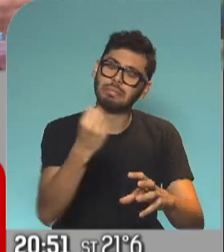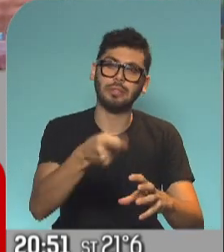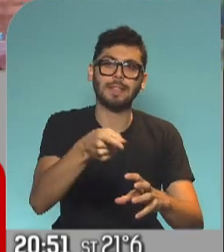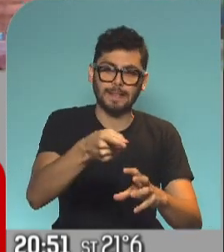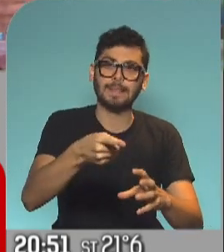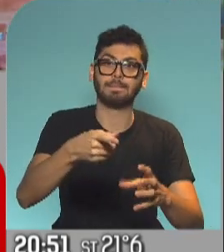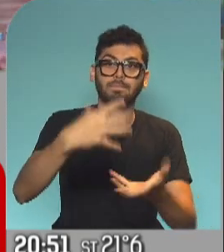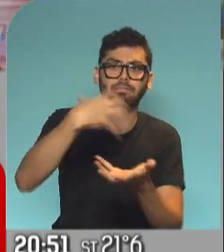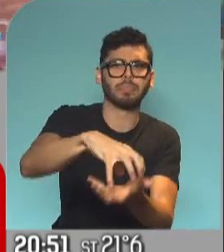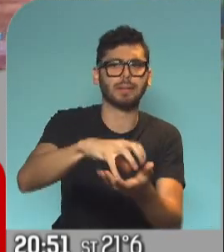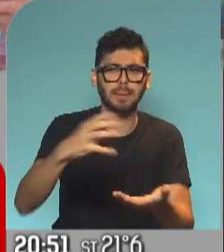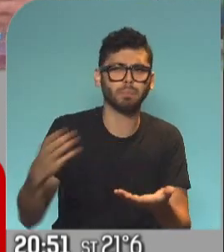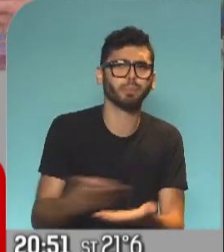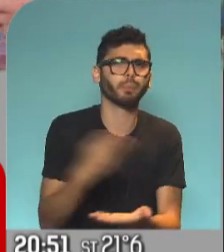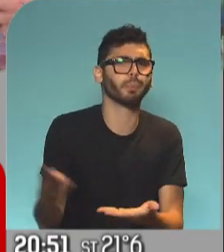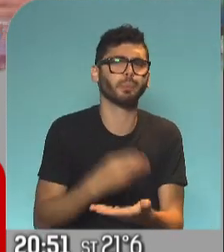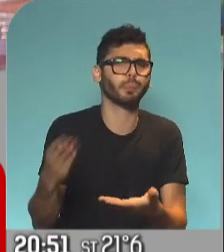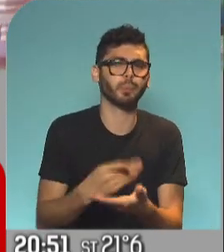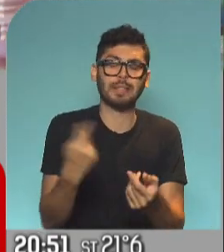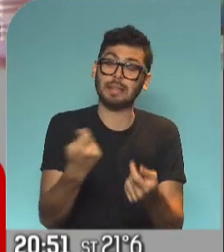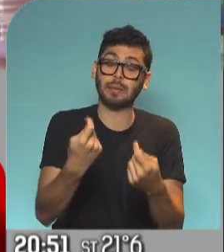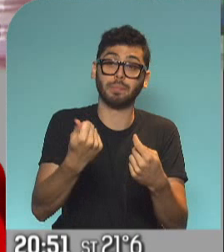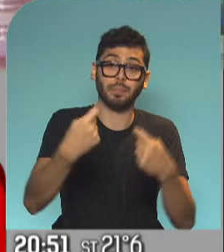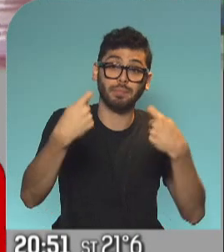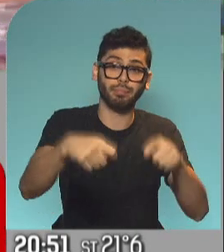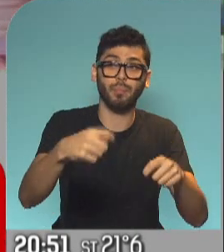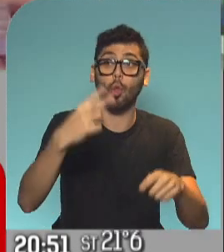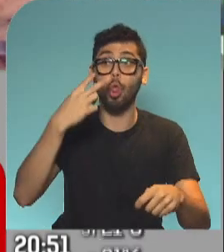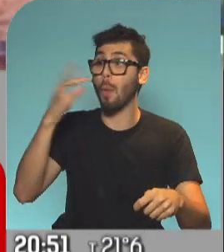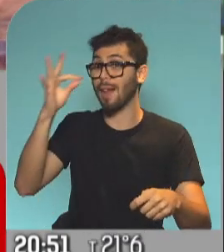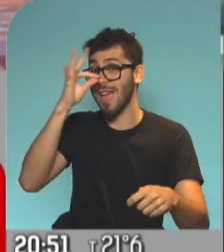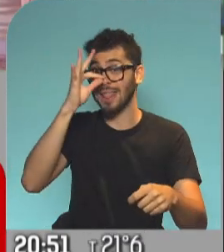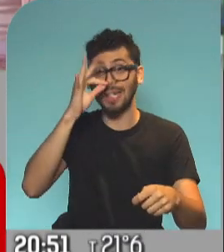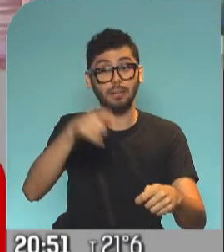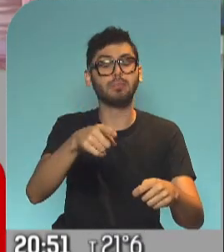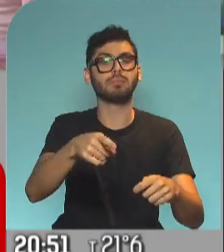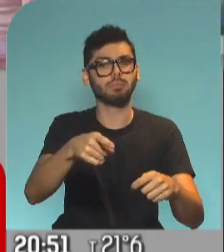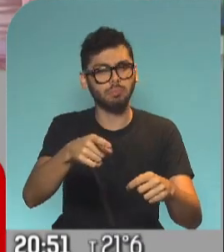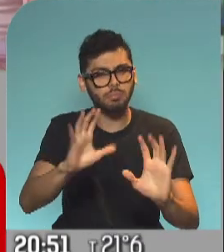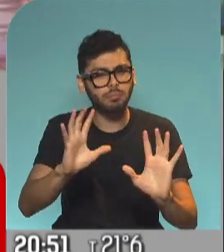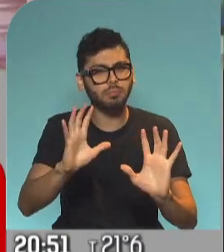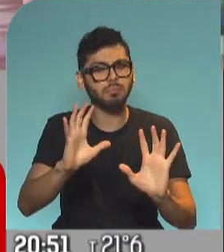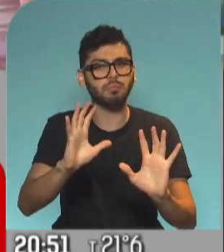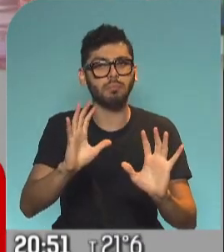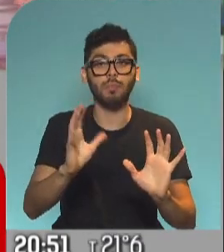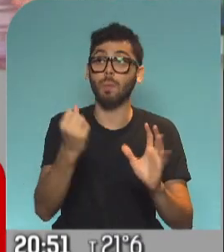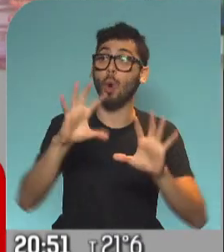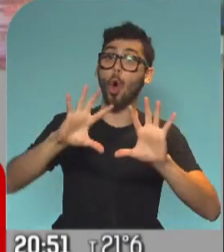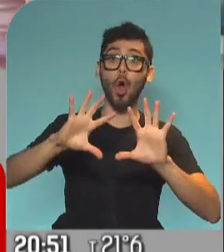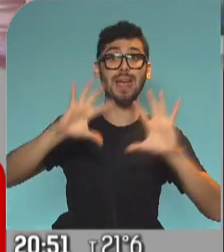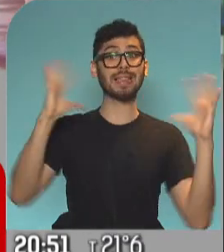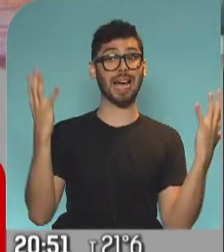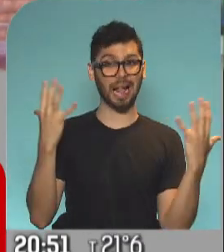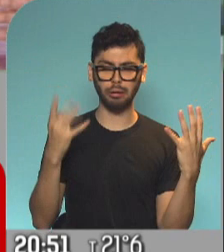produciendo el mismo generar las inversiones de hecho que en 2020 logró posicionarse a nivel internacional